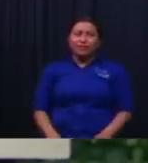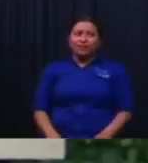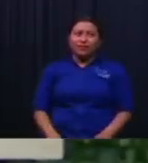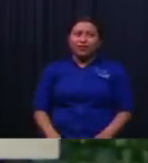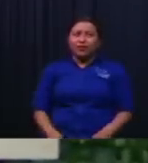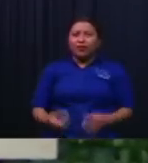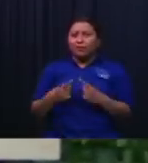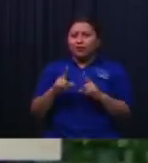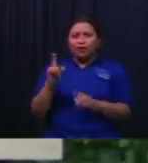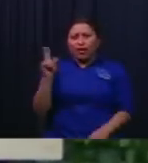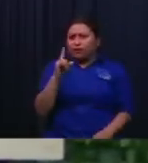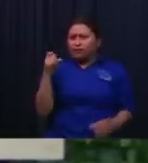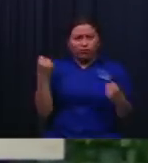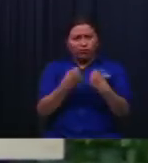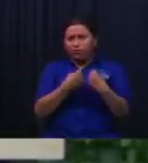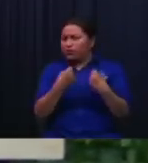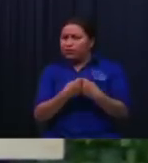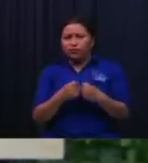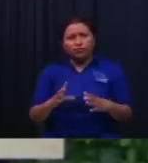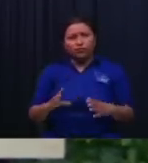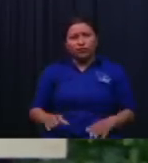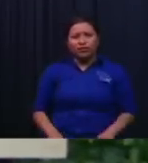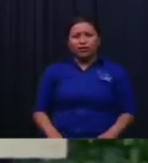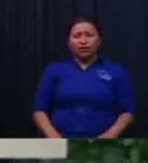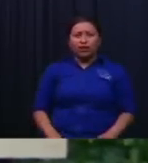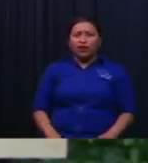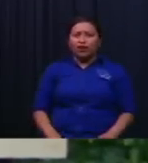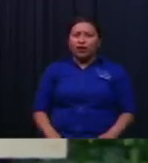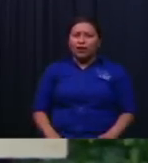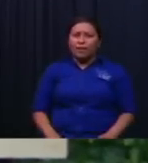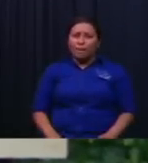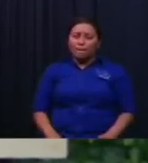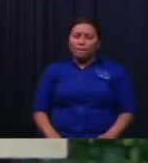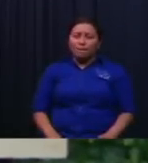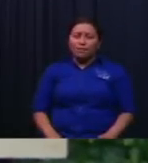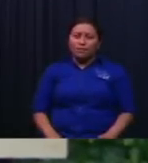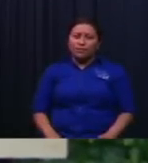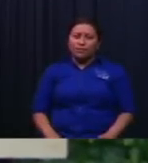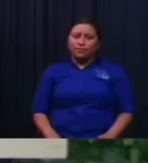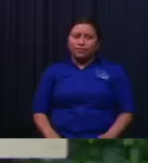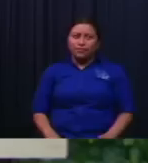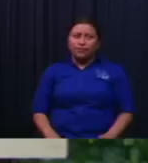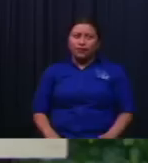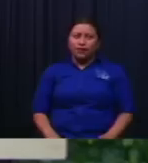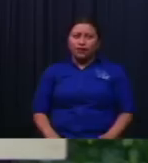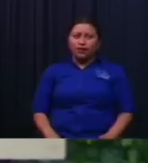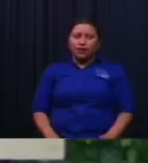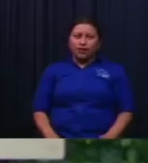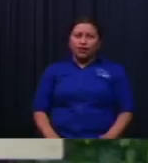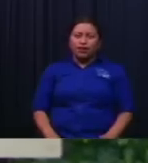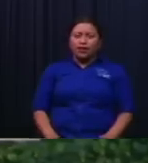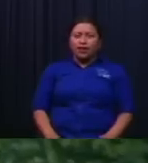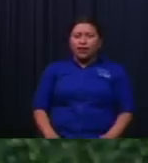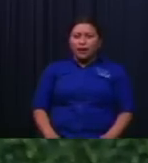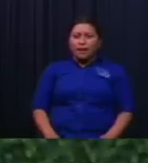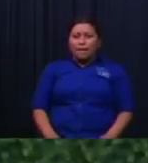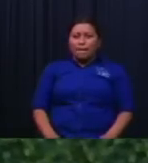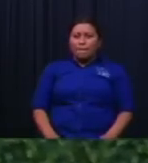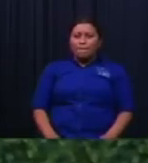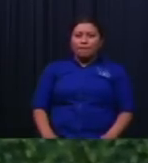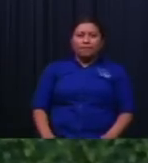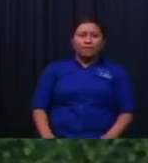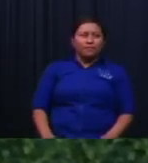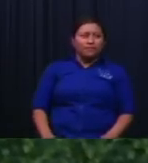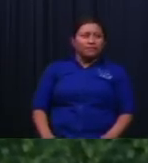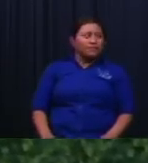Pero así no se combate, ¿verdad, hermanos? Entonces, acompáñeme. ¿Qué es la hostilidad? La